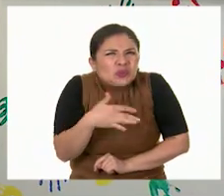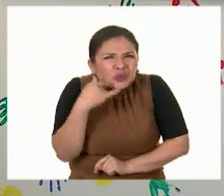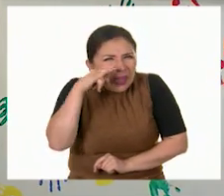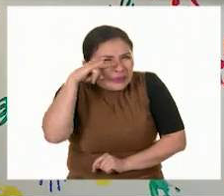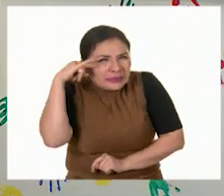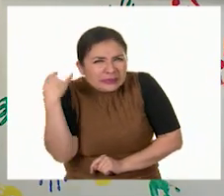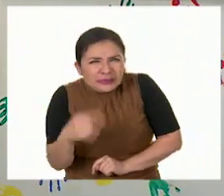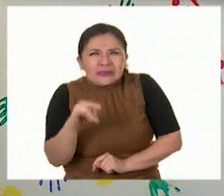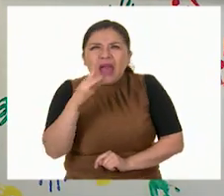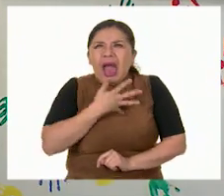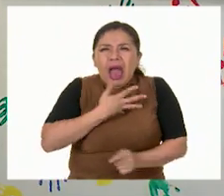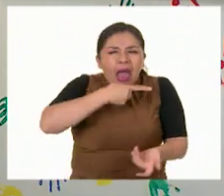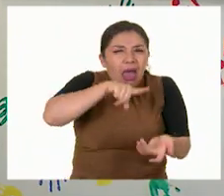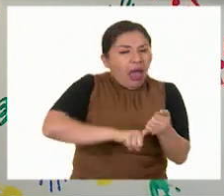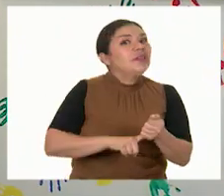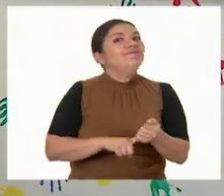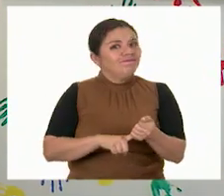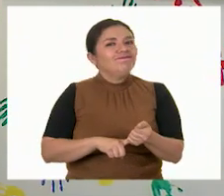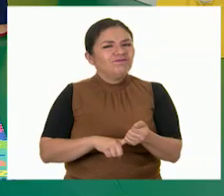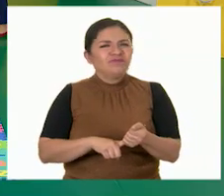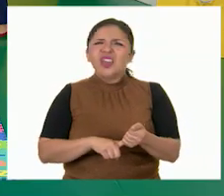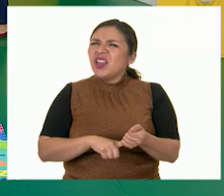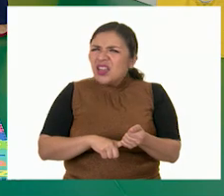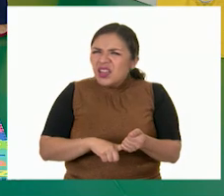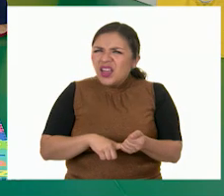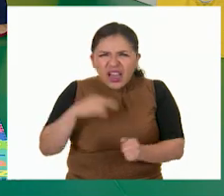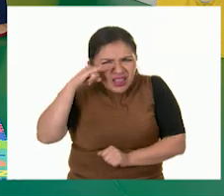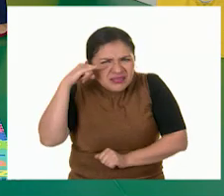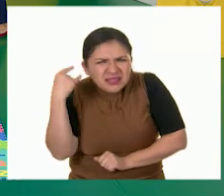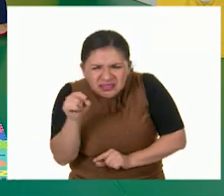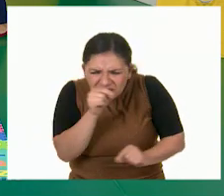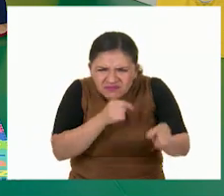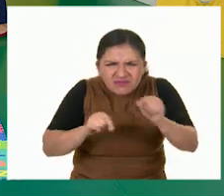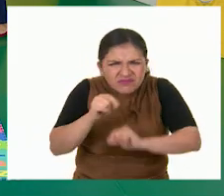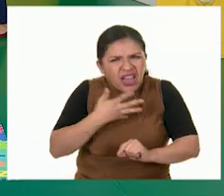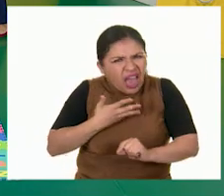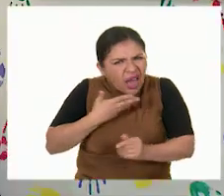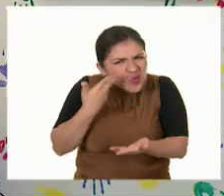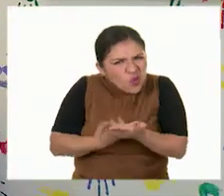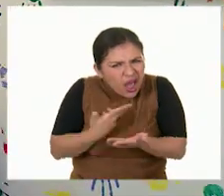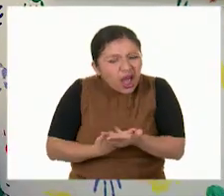esas huellas que dejan. ¿Huellas de microbios? Sí, mira.